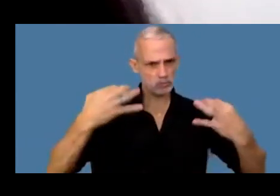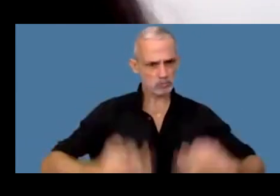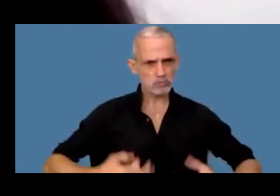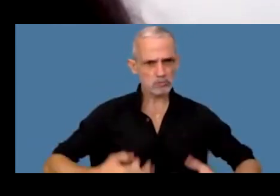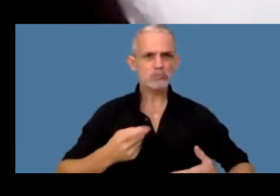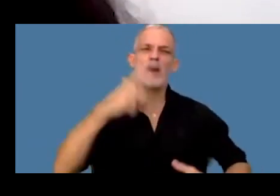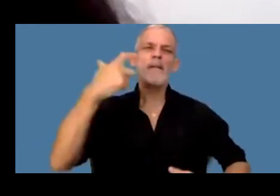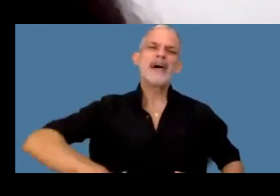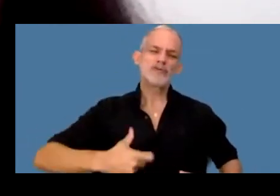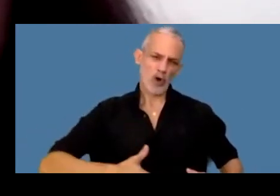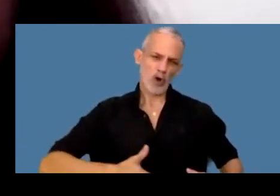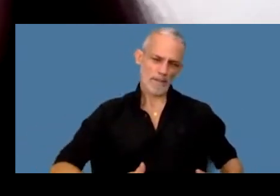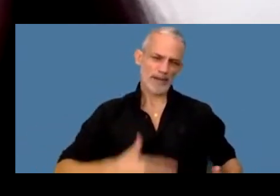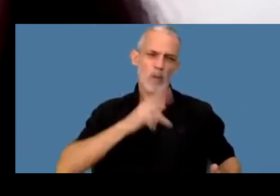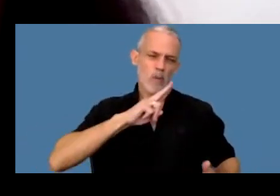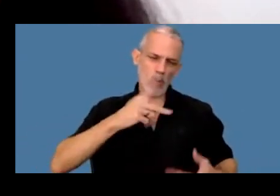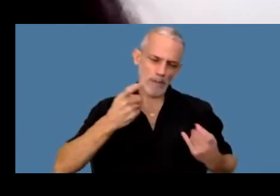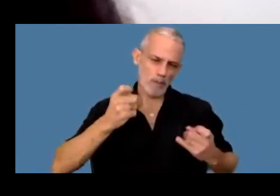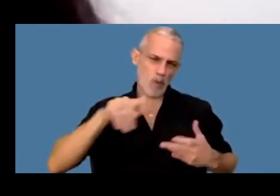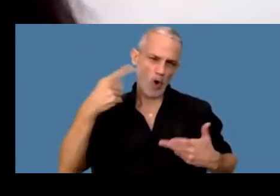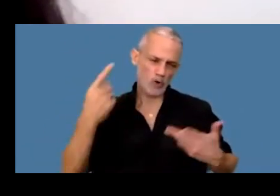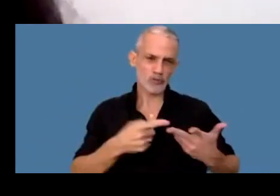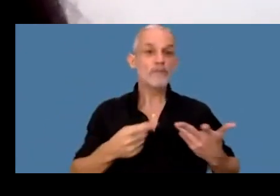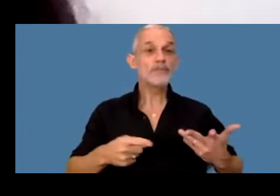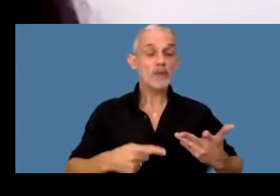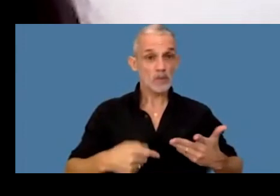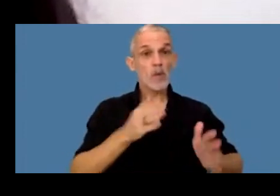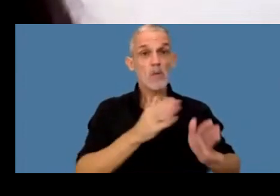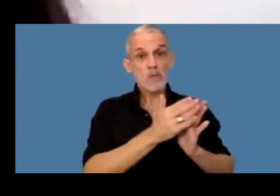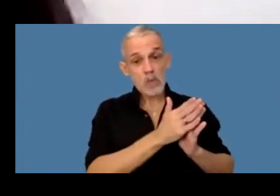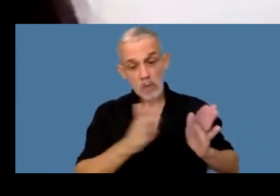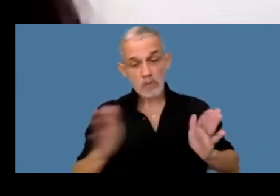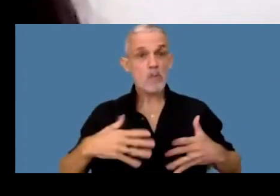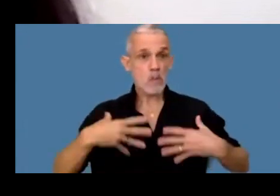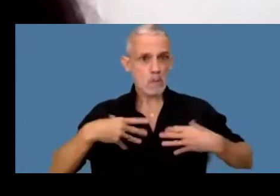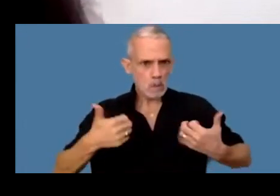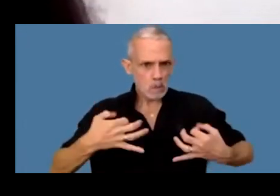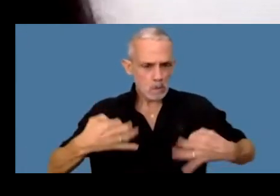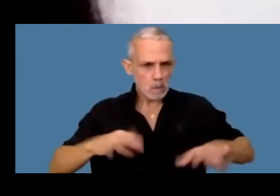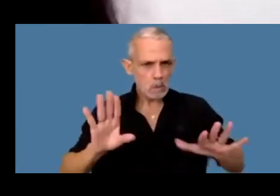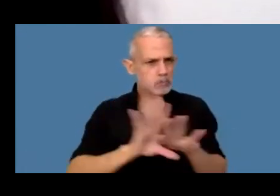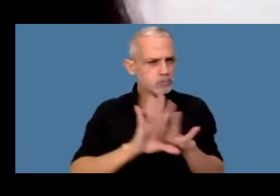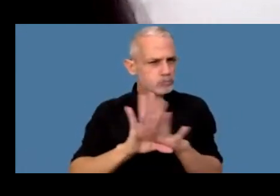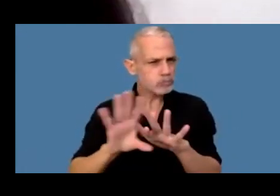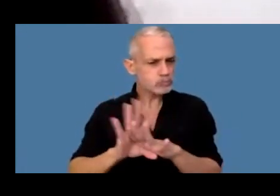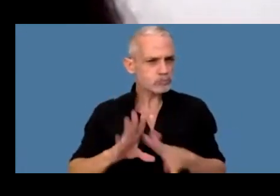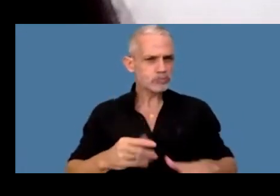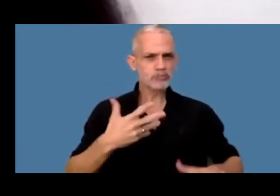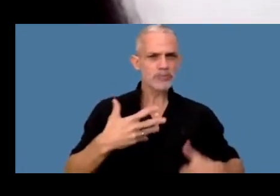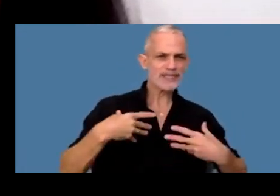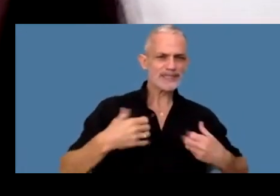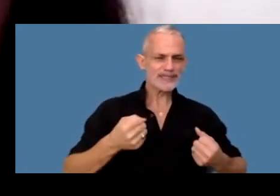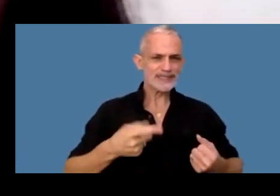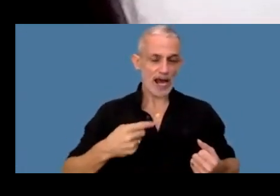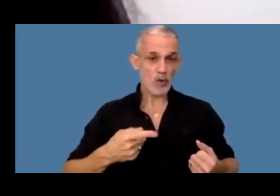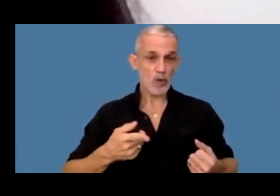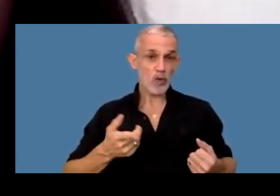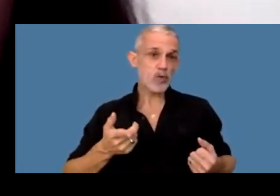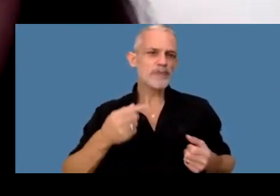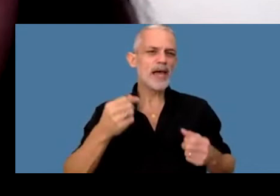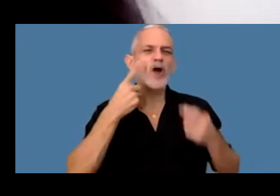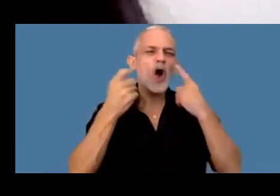por hoy es raro que una mujer tenga la oportunidad, si no está muy bien plantada y no lo pide porque lo conoce,